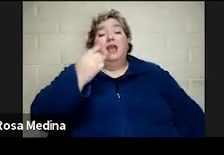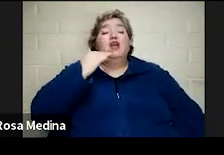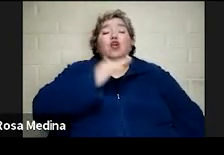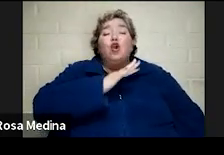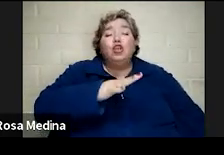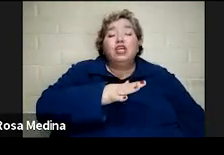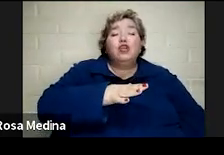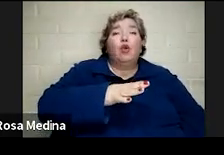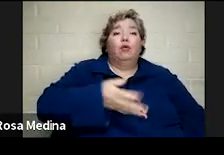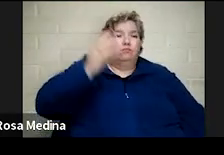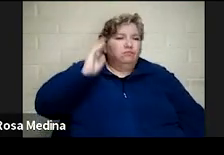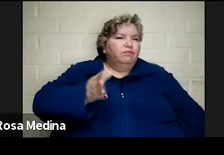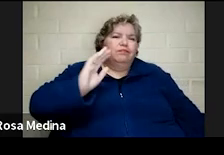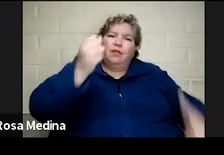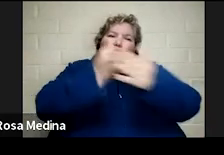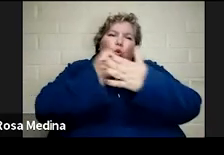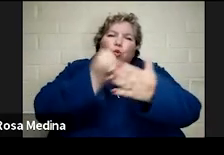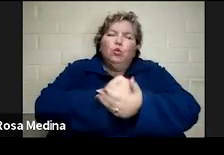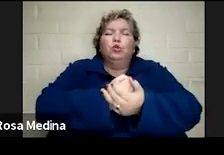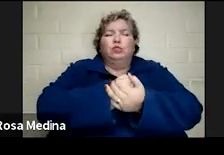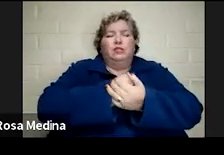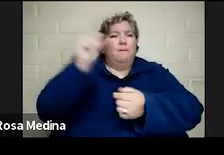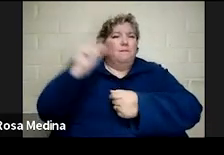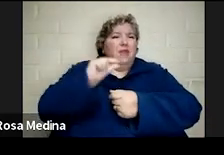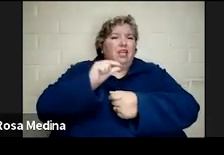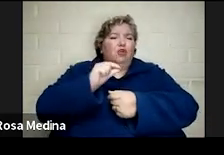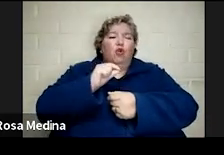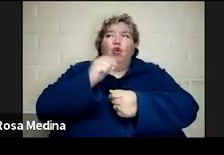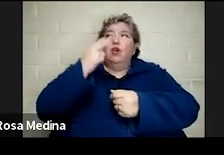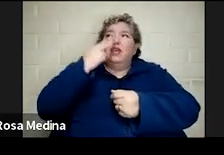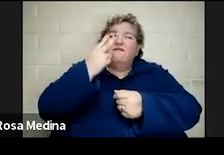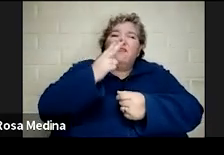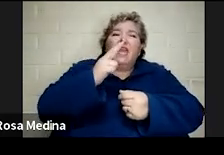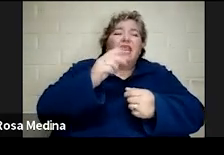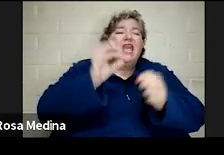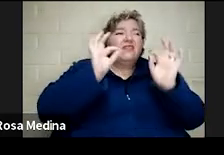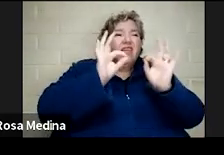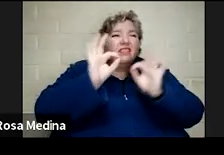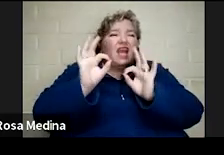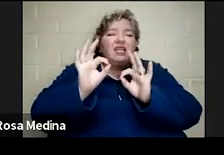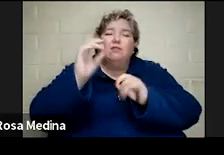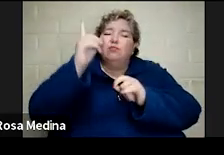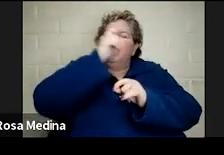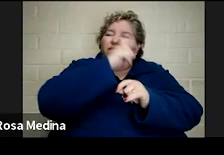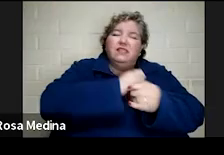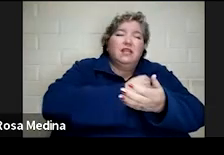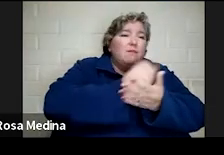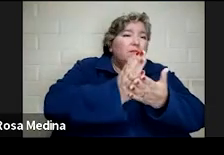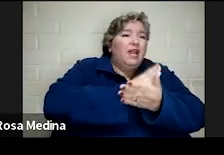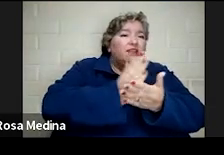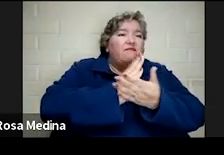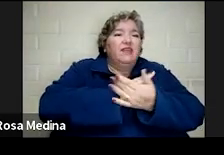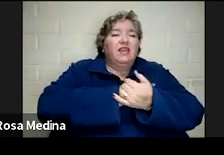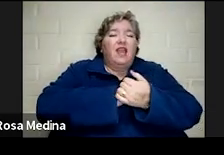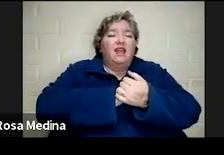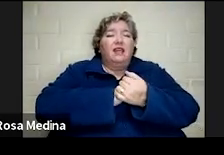pares, les cuesta focalizarse en los detalles y también les cuesta planificar y anticipar. O sea, muchas veces son las personas